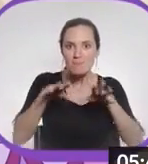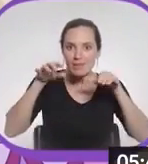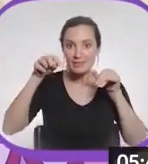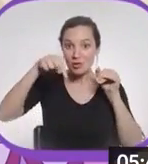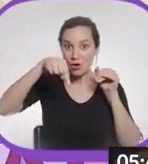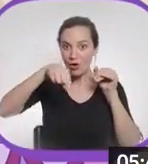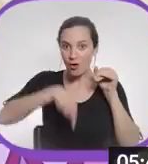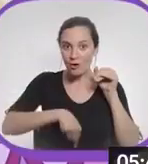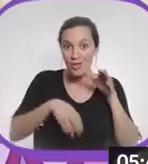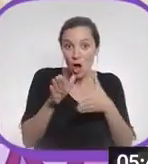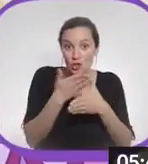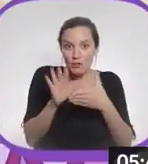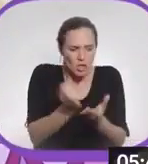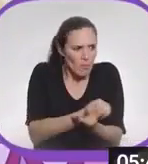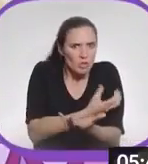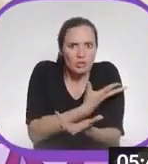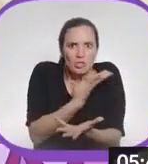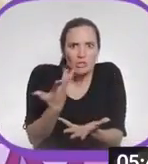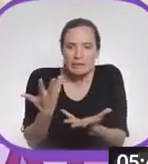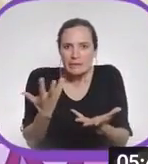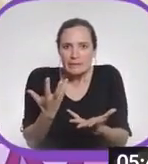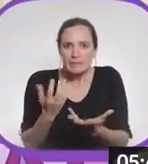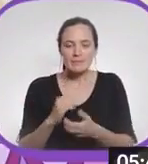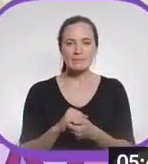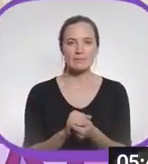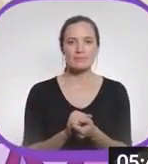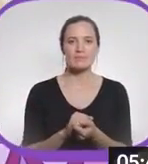Padrinos mágicos en una pareja escalofriante.